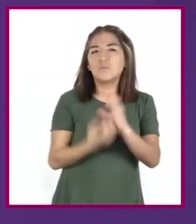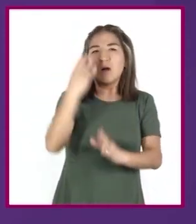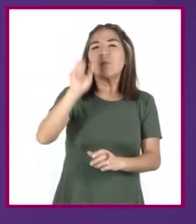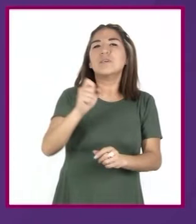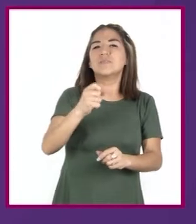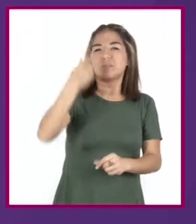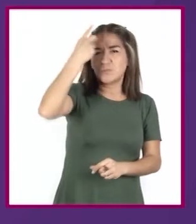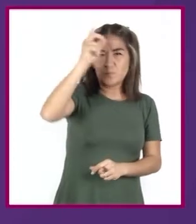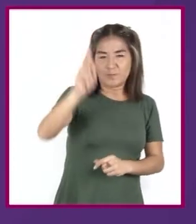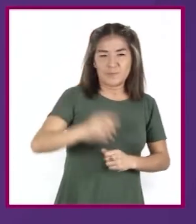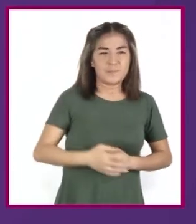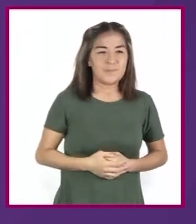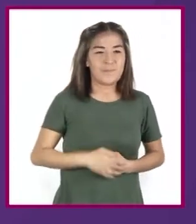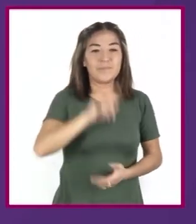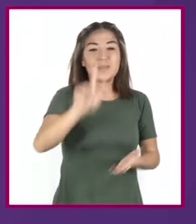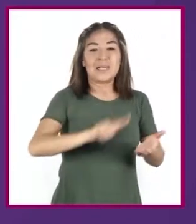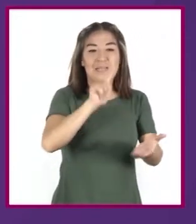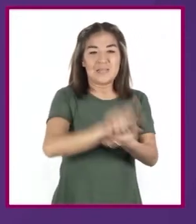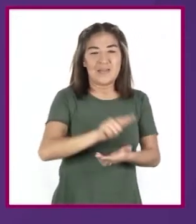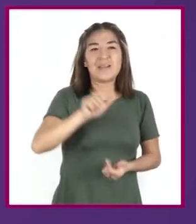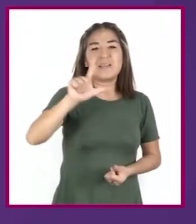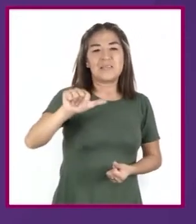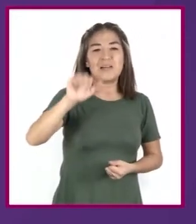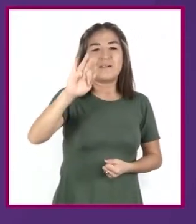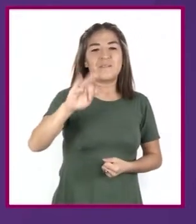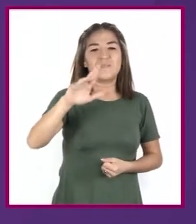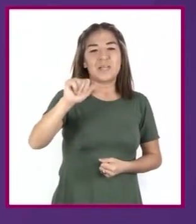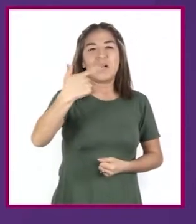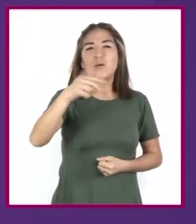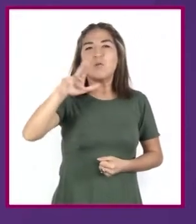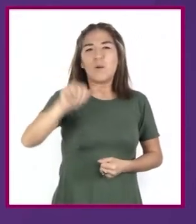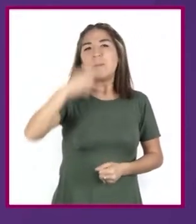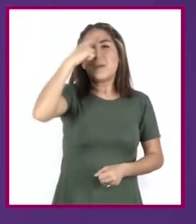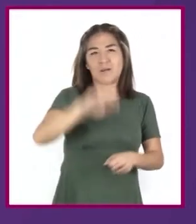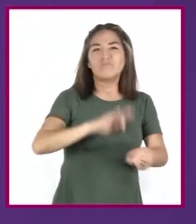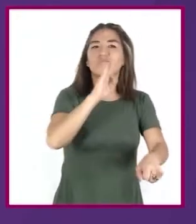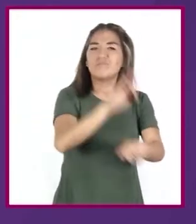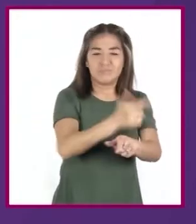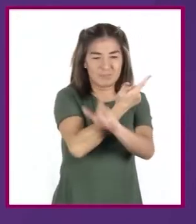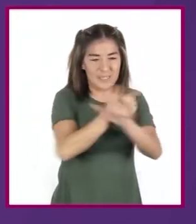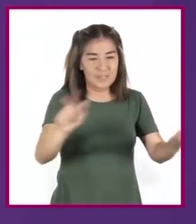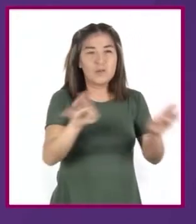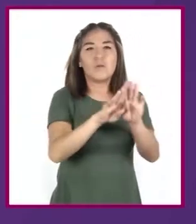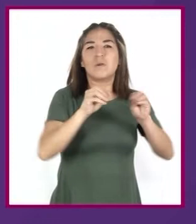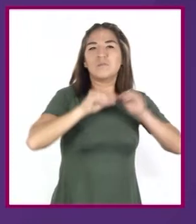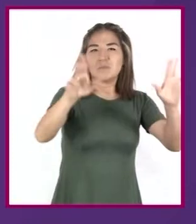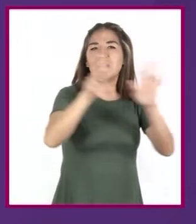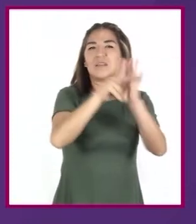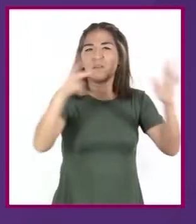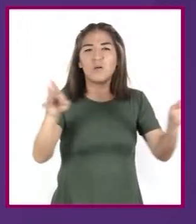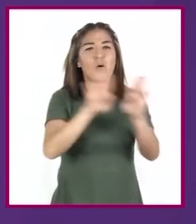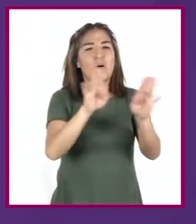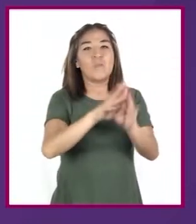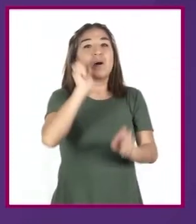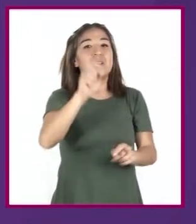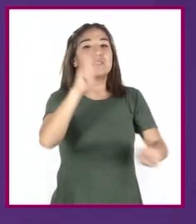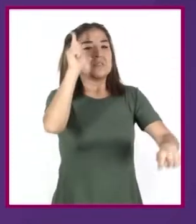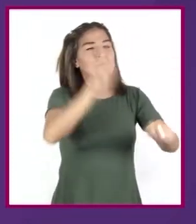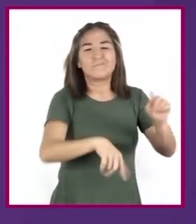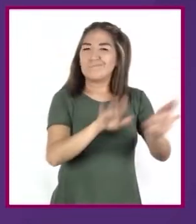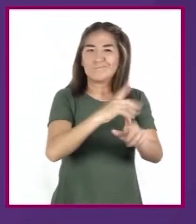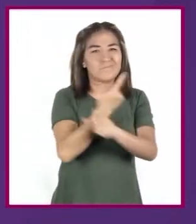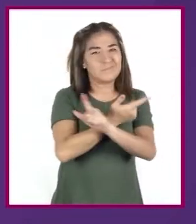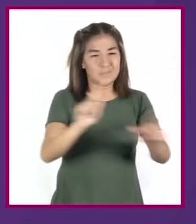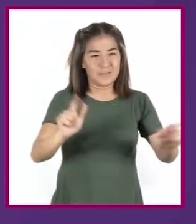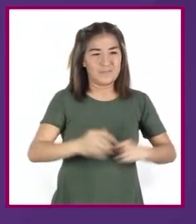propietarios. La Ley La Fragua establecía la libertad de imprenta y la prohibición de la censura. Con la